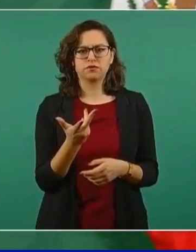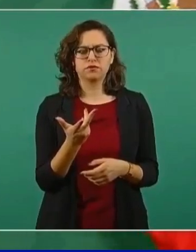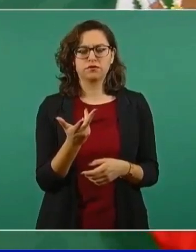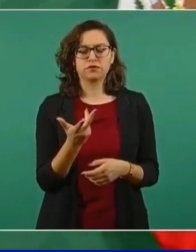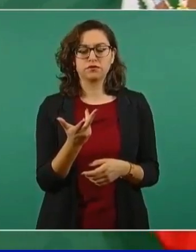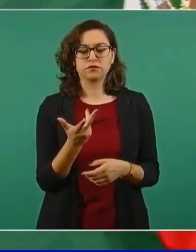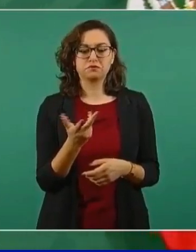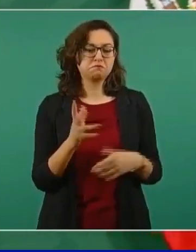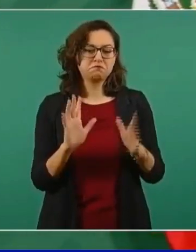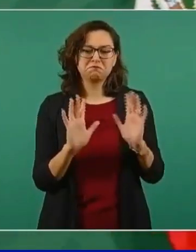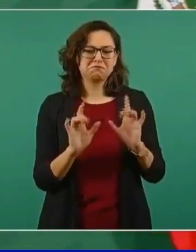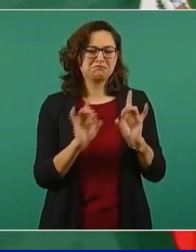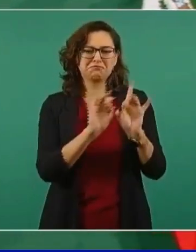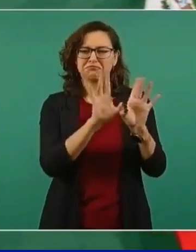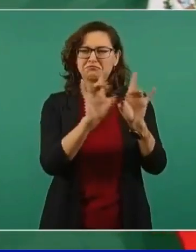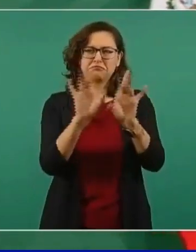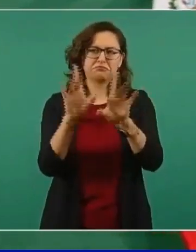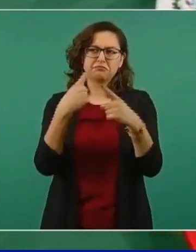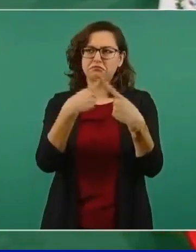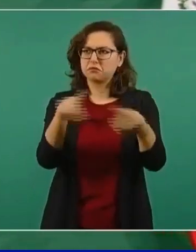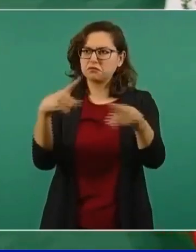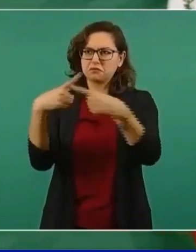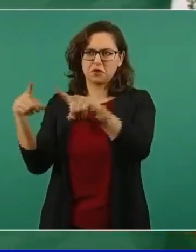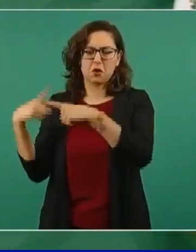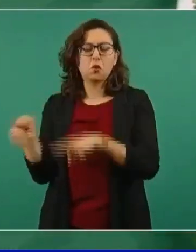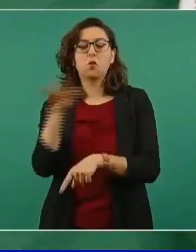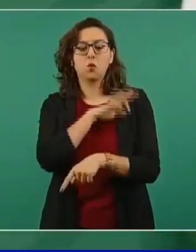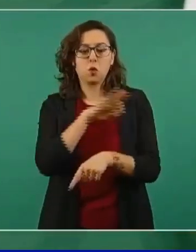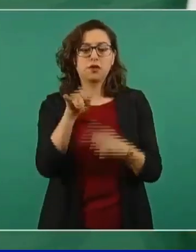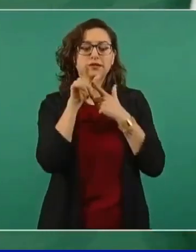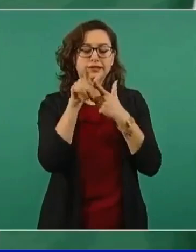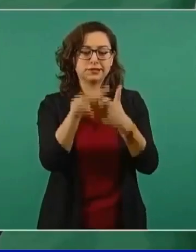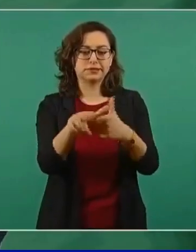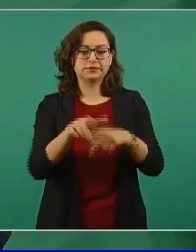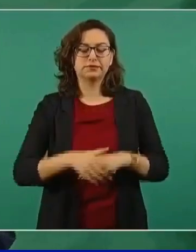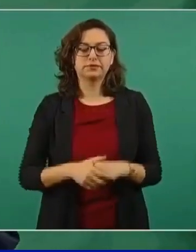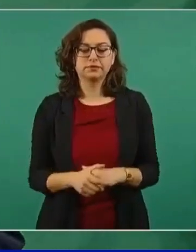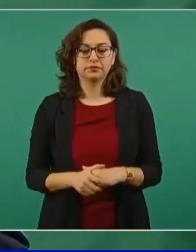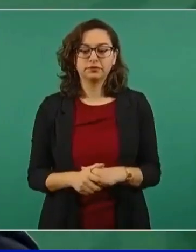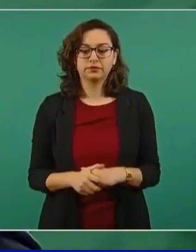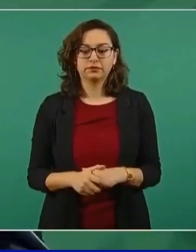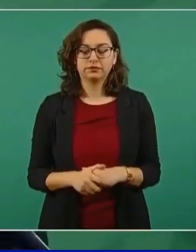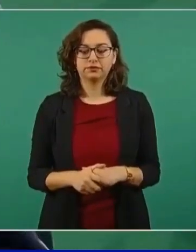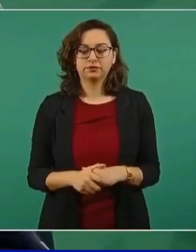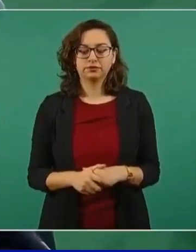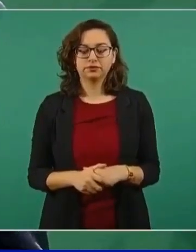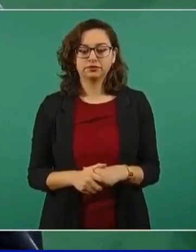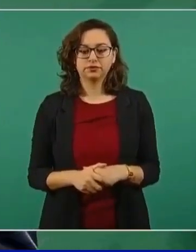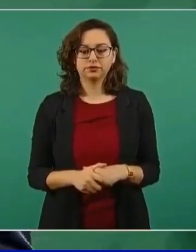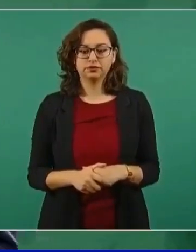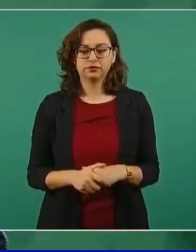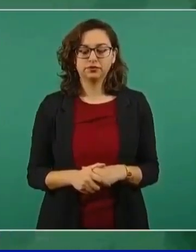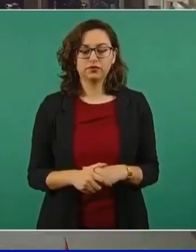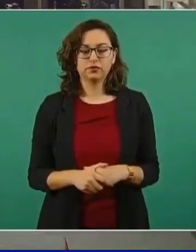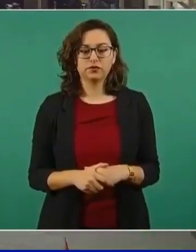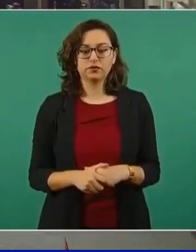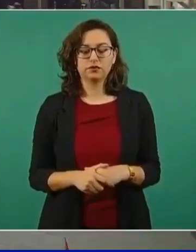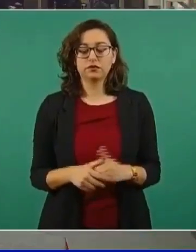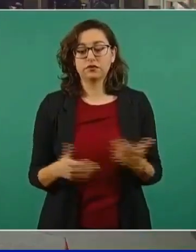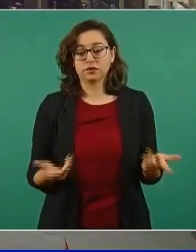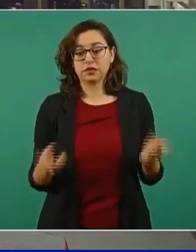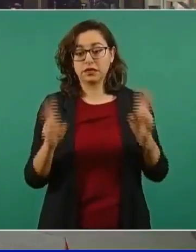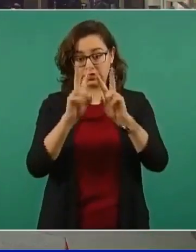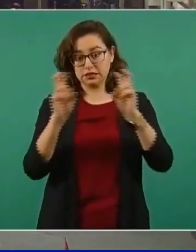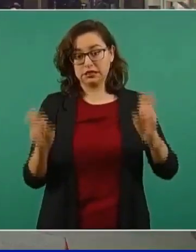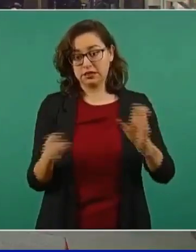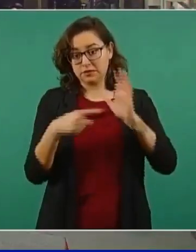con cualquier otra especialidad. Nos acompaña para este propósito